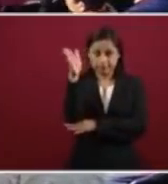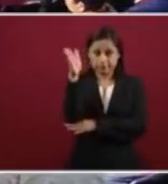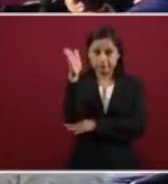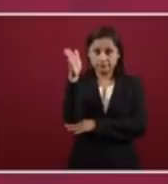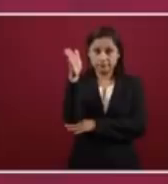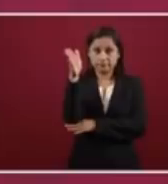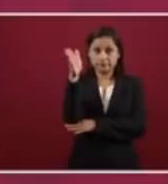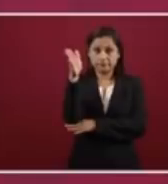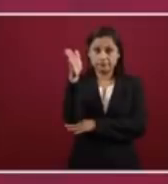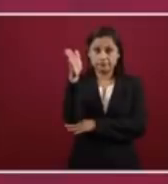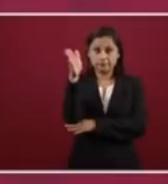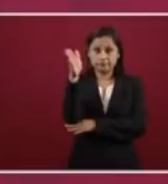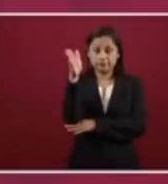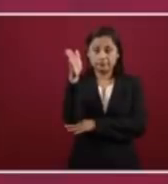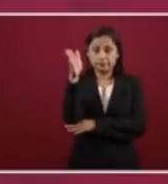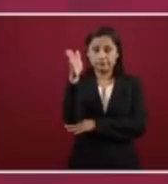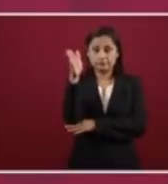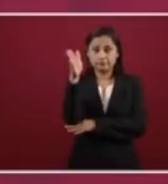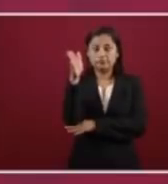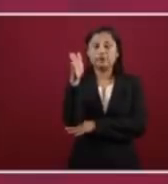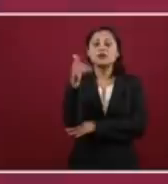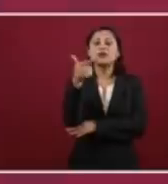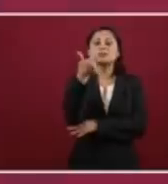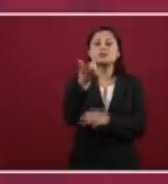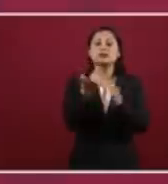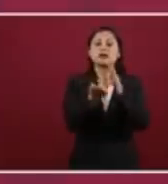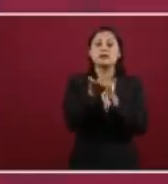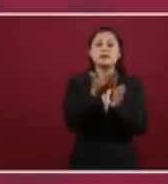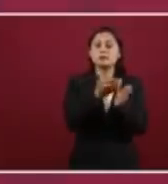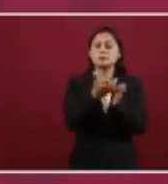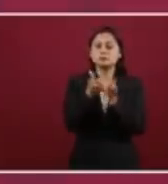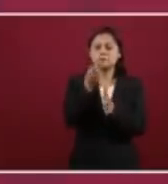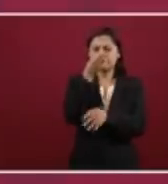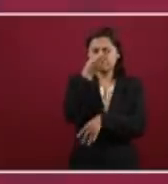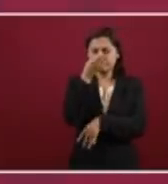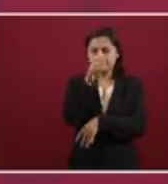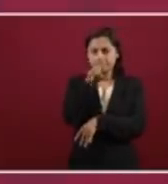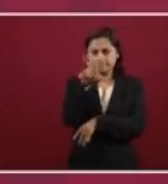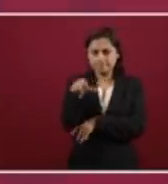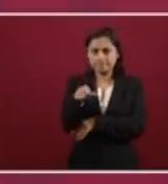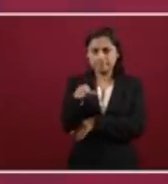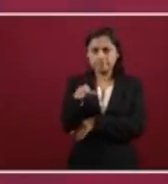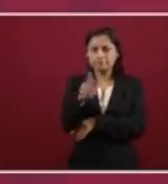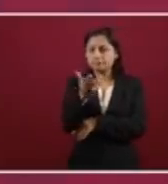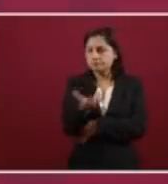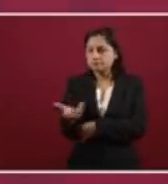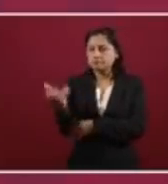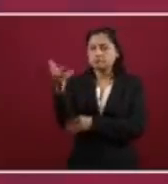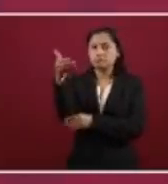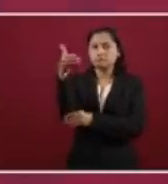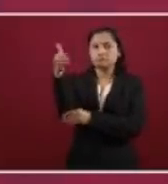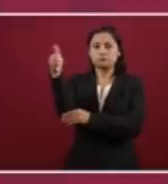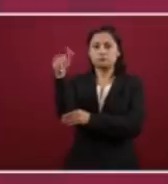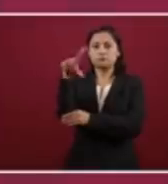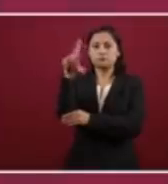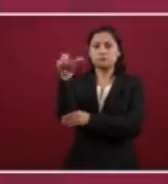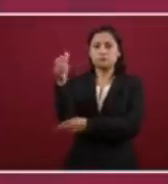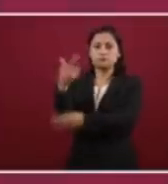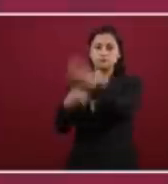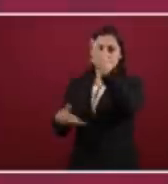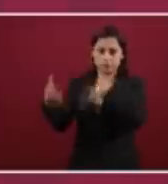Es después de las 7 de la mañana y regresamos, si les parece,